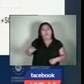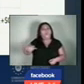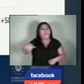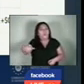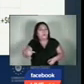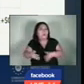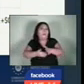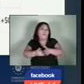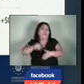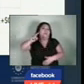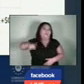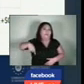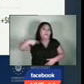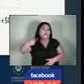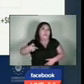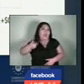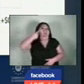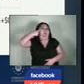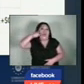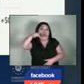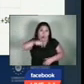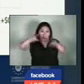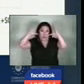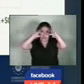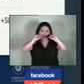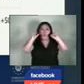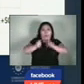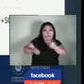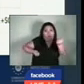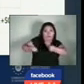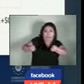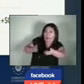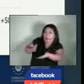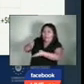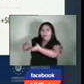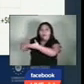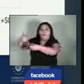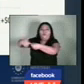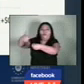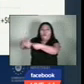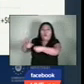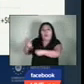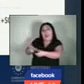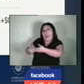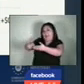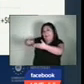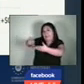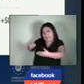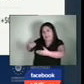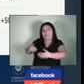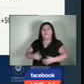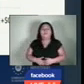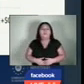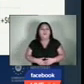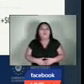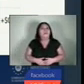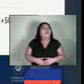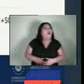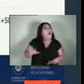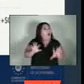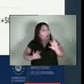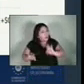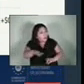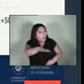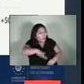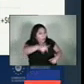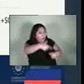a partir de mañana o sea que hoy todavía tiene la oportunidad de ir a ponerle gasolina con los precios que le estaba comentando aunque hay gasolineras que por